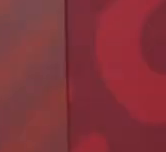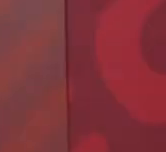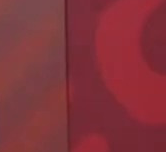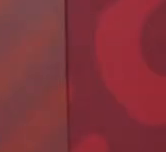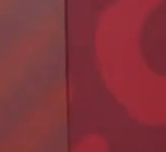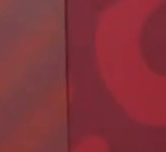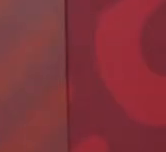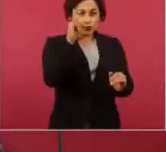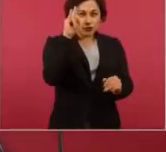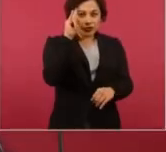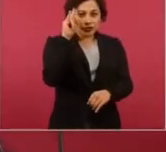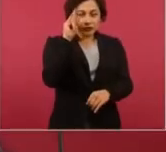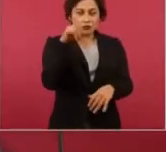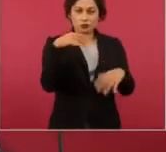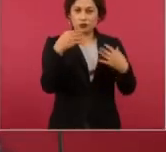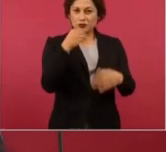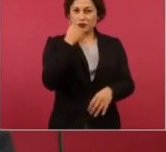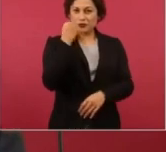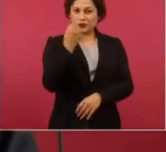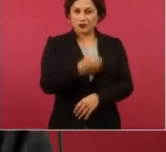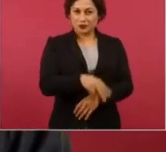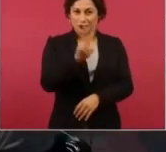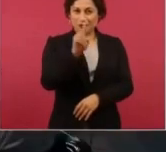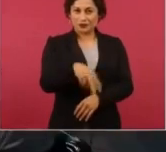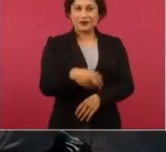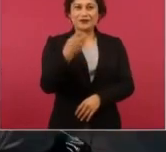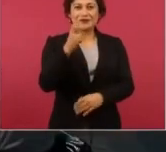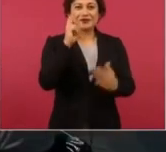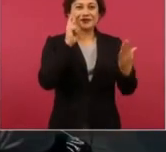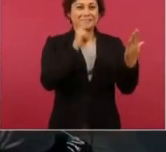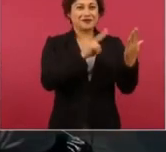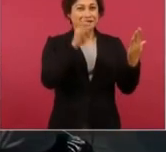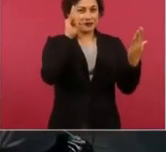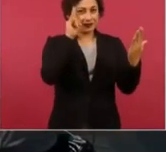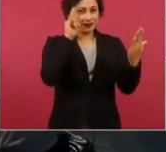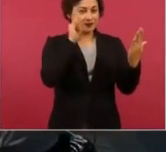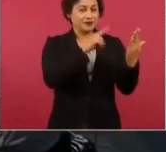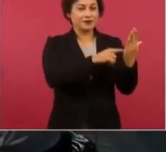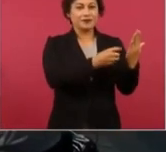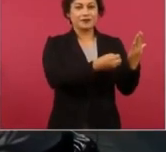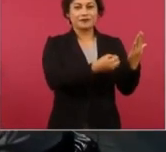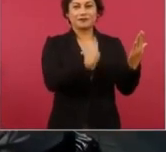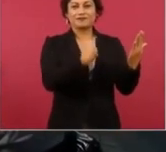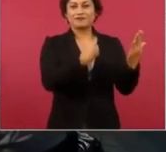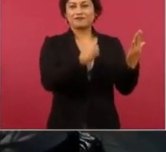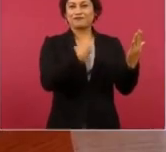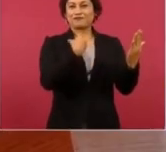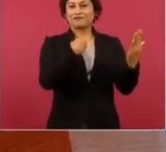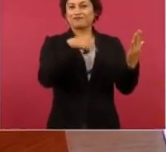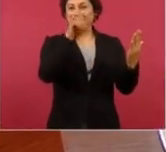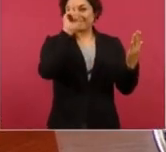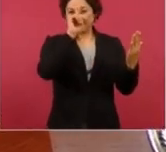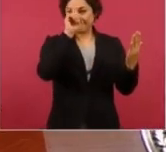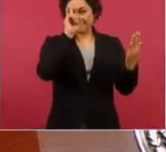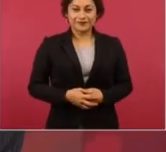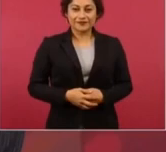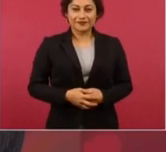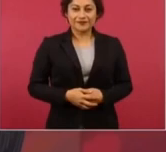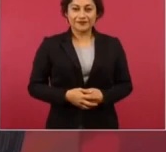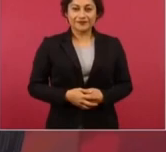el diablillo ese diablillo me da a veces consejos a mí dice ahora diles